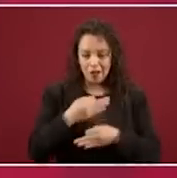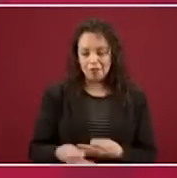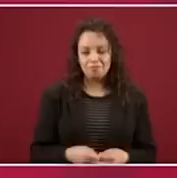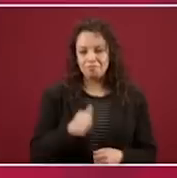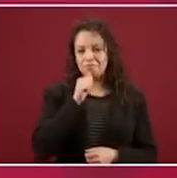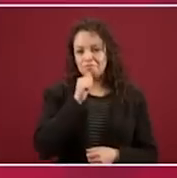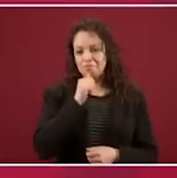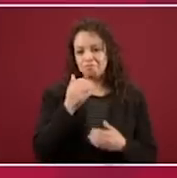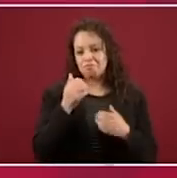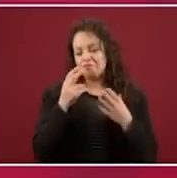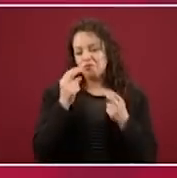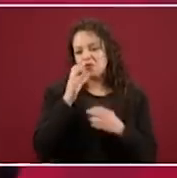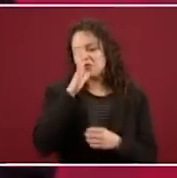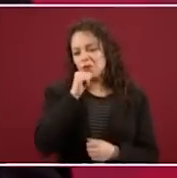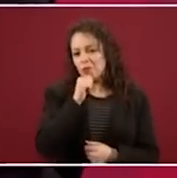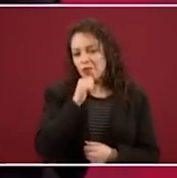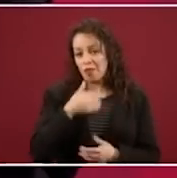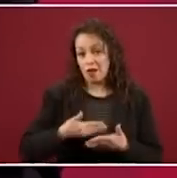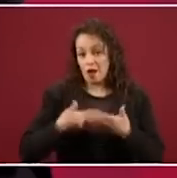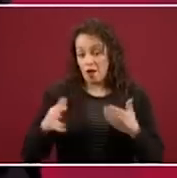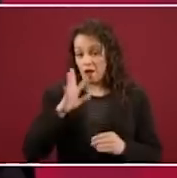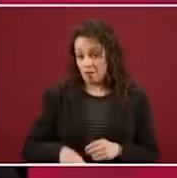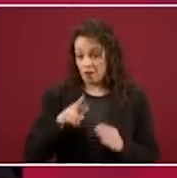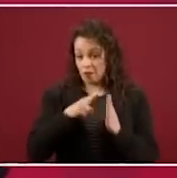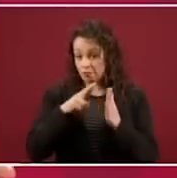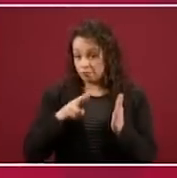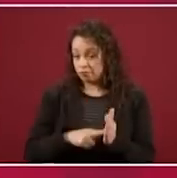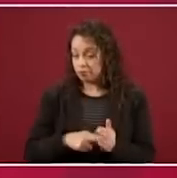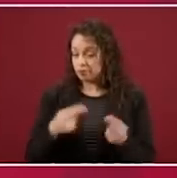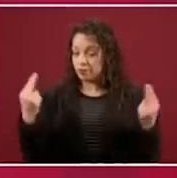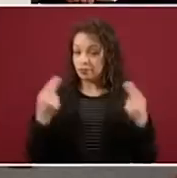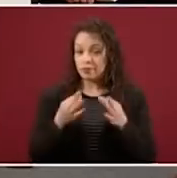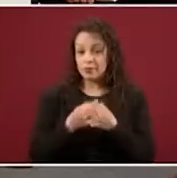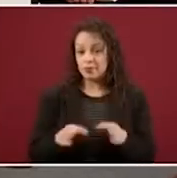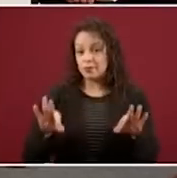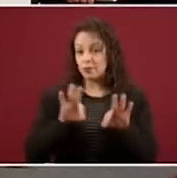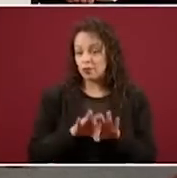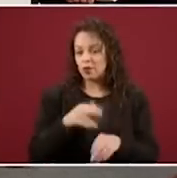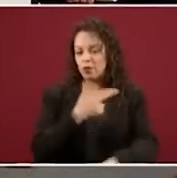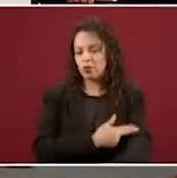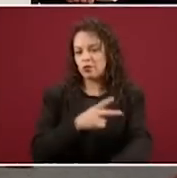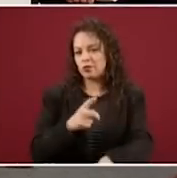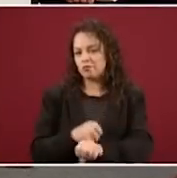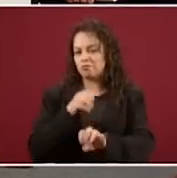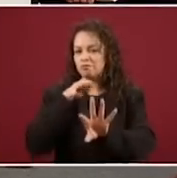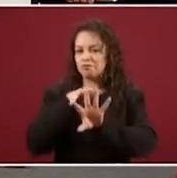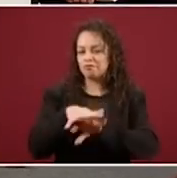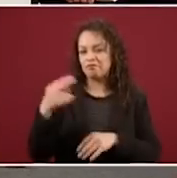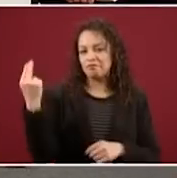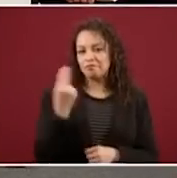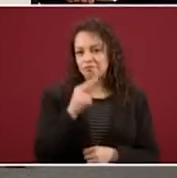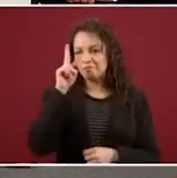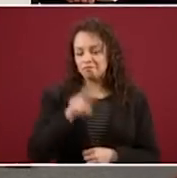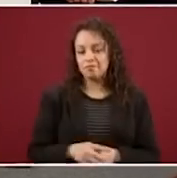Ahora la regla de oro de la democracia es la transparencia. O sea, es muy interesante porque es todo un